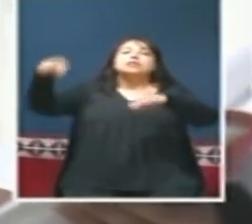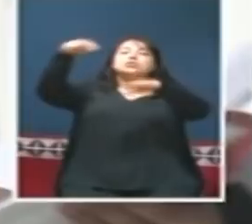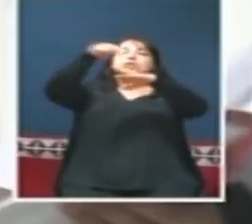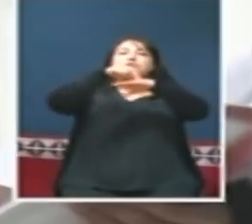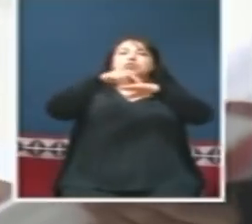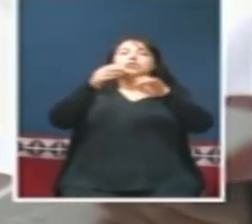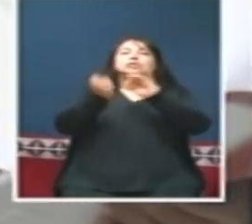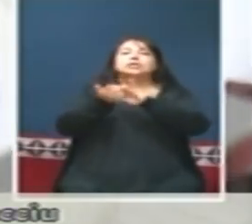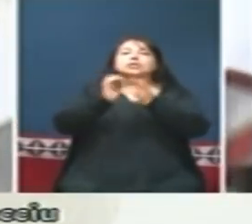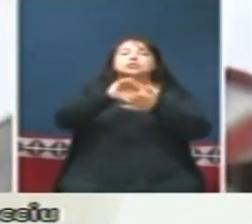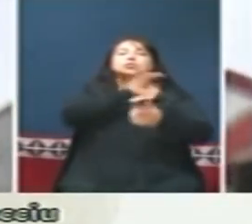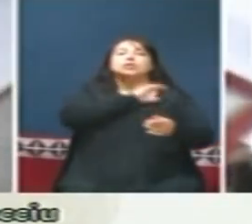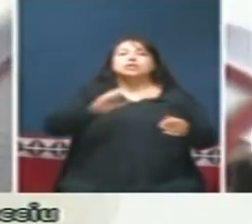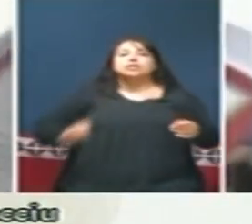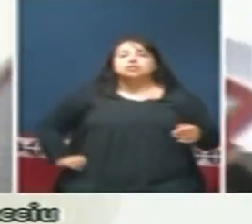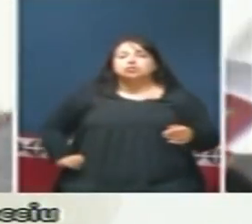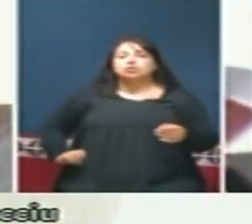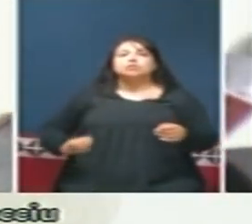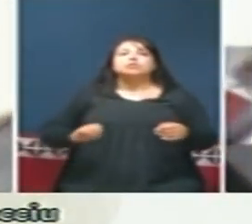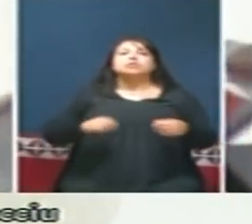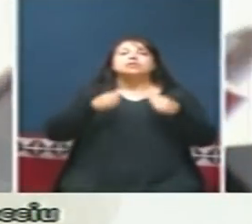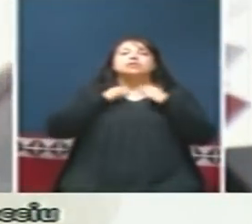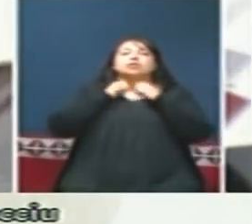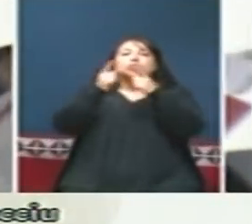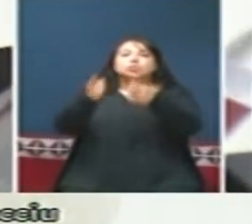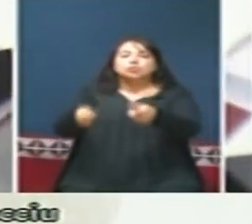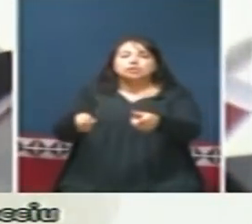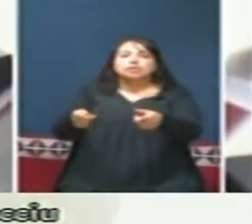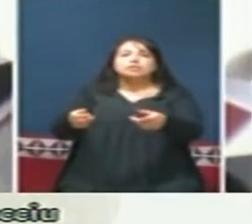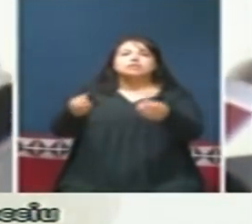esté siempre con ustedes. Y con tu espíritu.